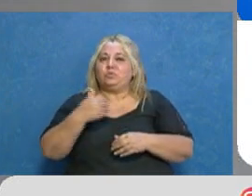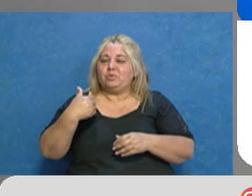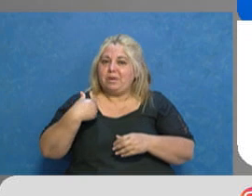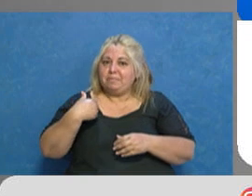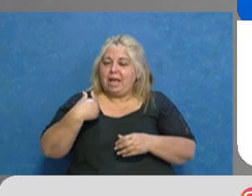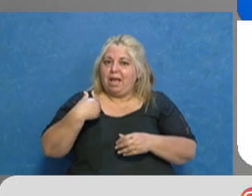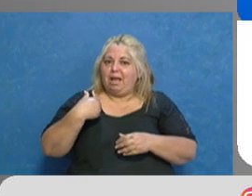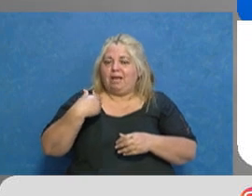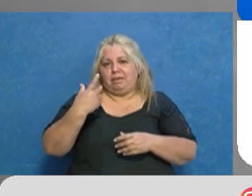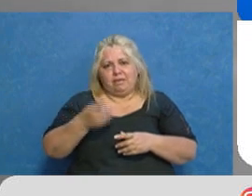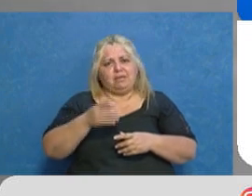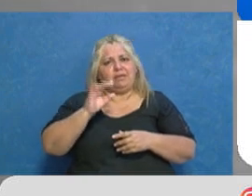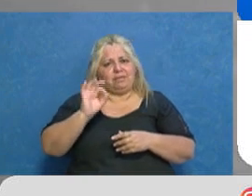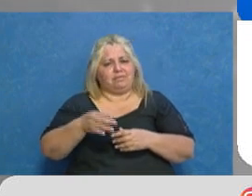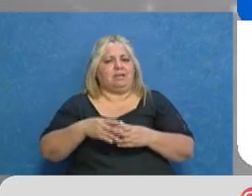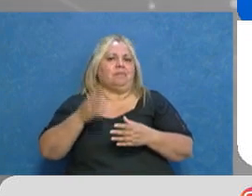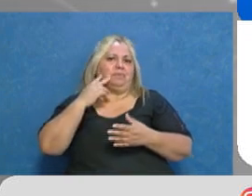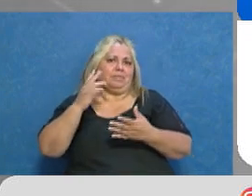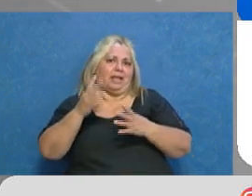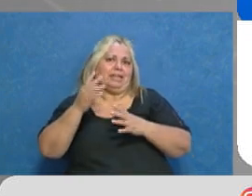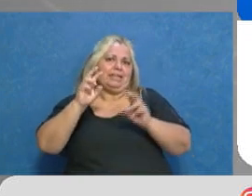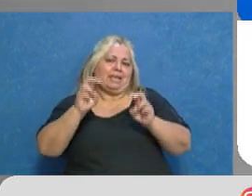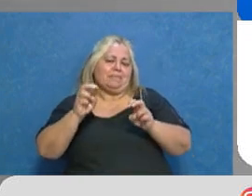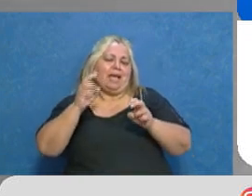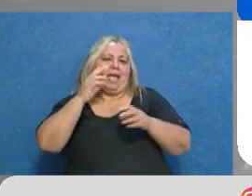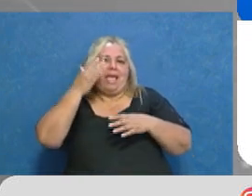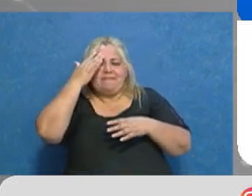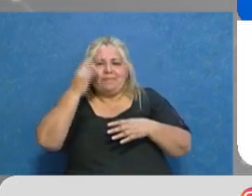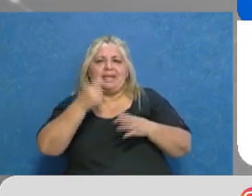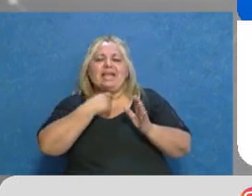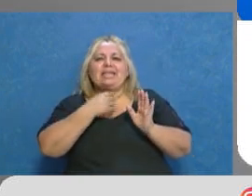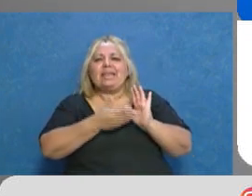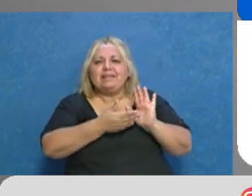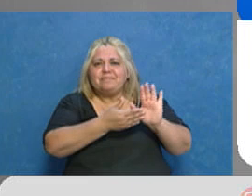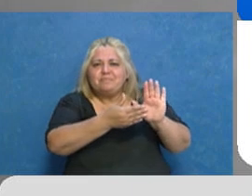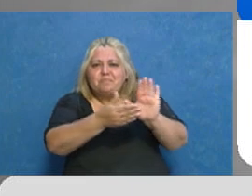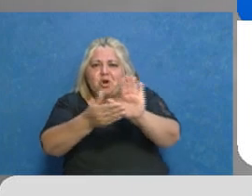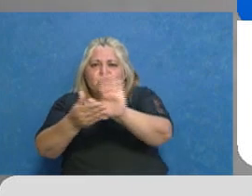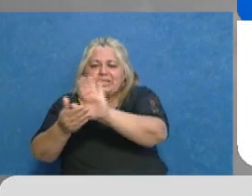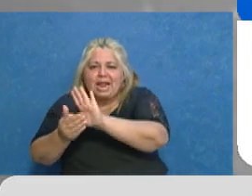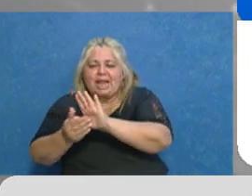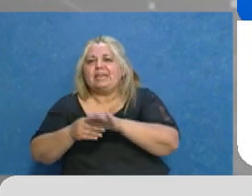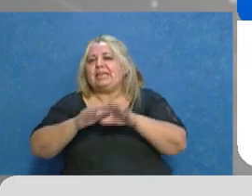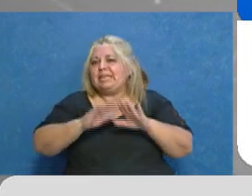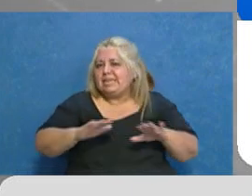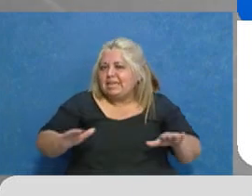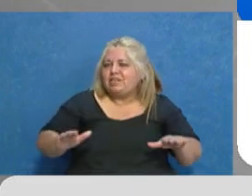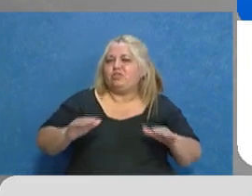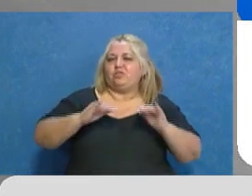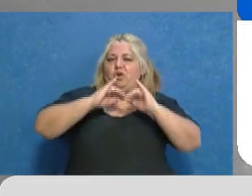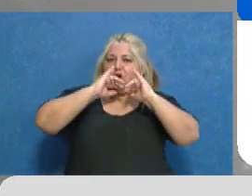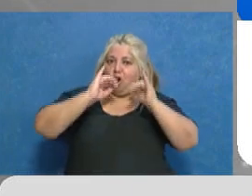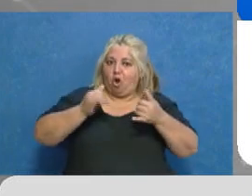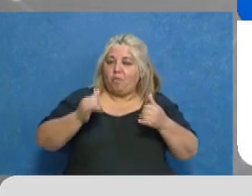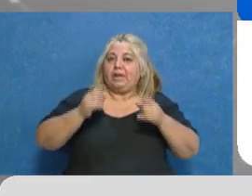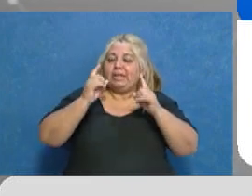gran divulgadora de la enfermedad para que se visibilice y que los niños jóvenes que padecen esta